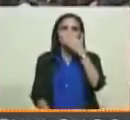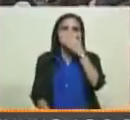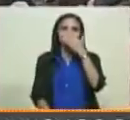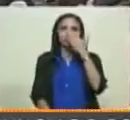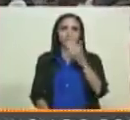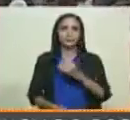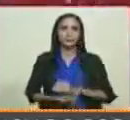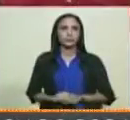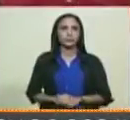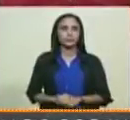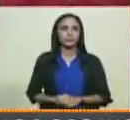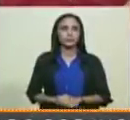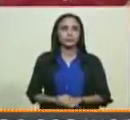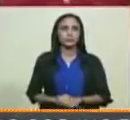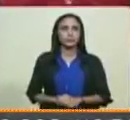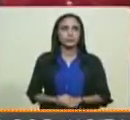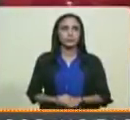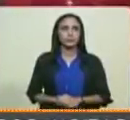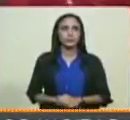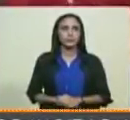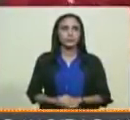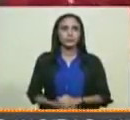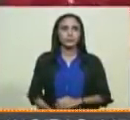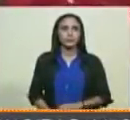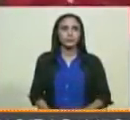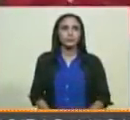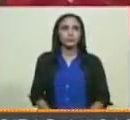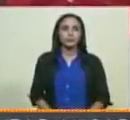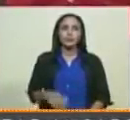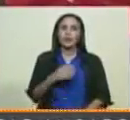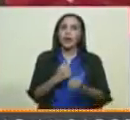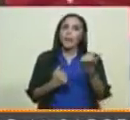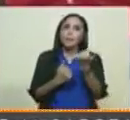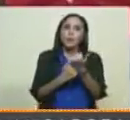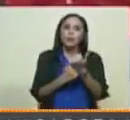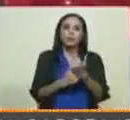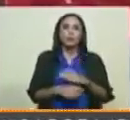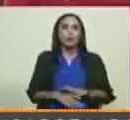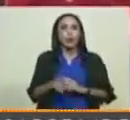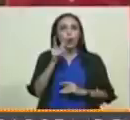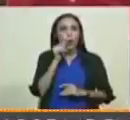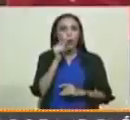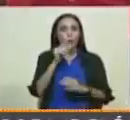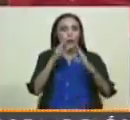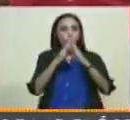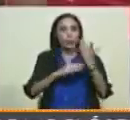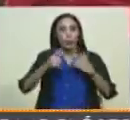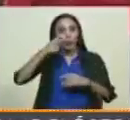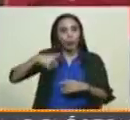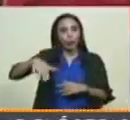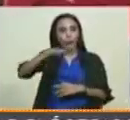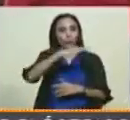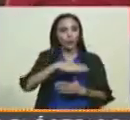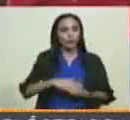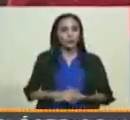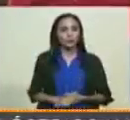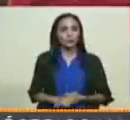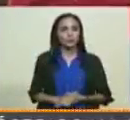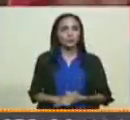He venido a pedir el apoyo de los hombres guerreros de esta tierra histórica.